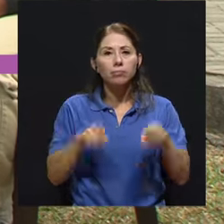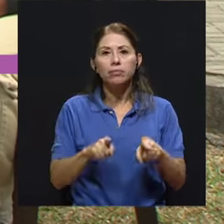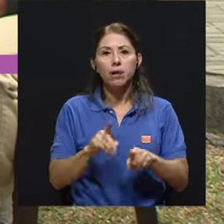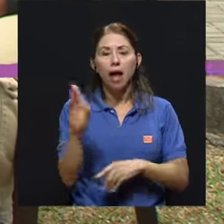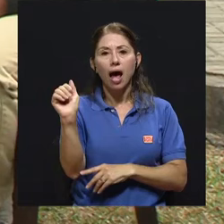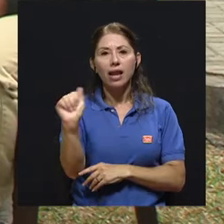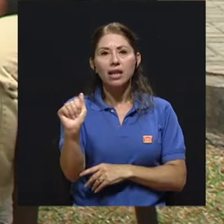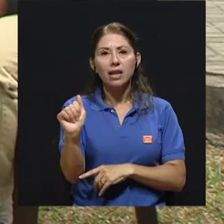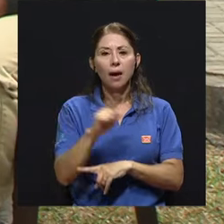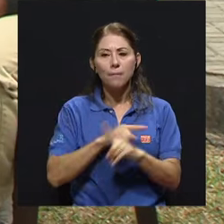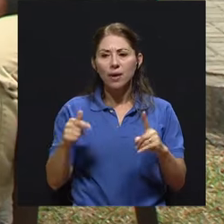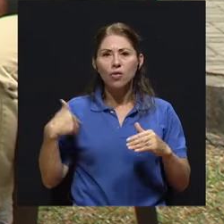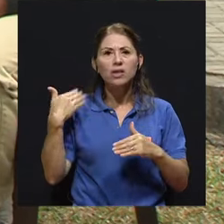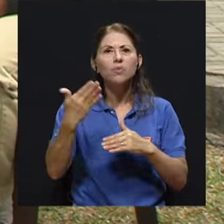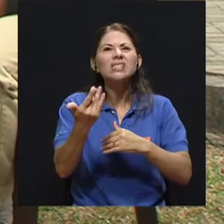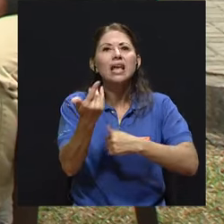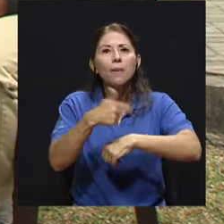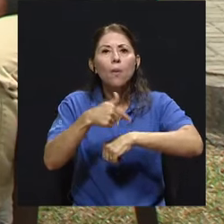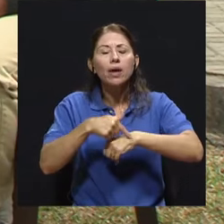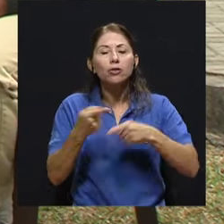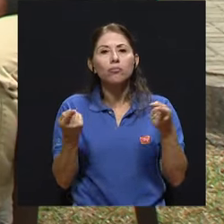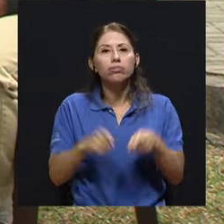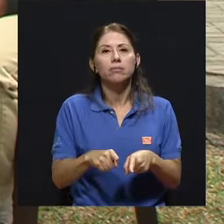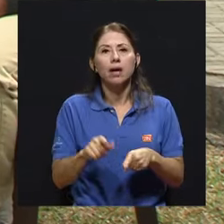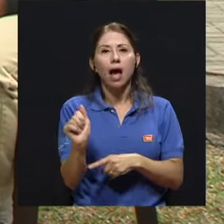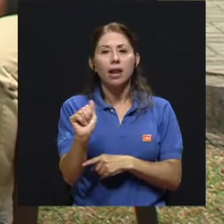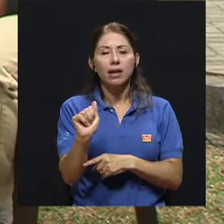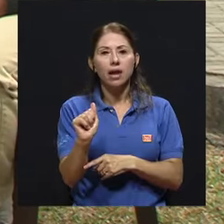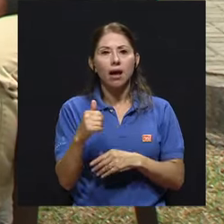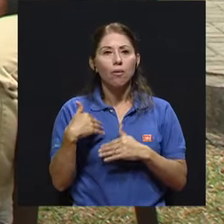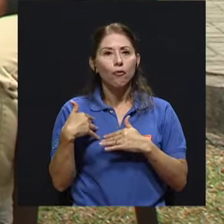alérgico. Pero en cualquier momento uno se puede hacer alérgico a cualquier cosa.